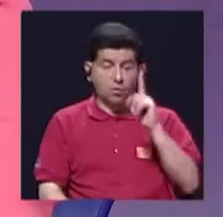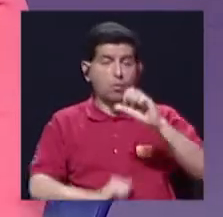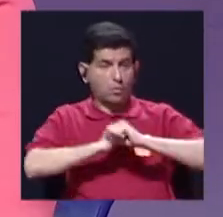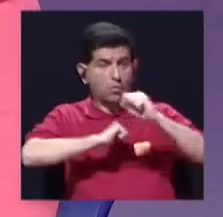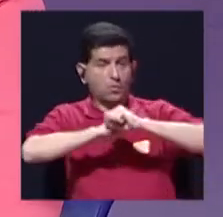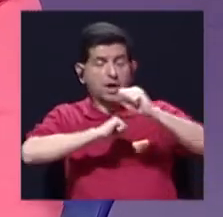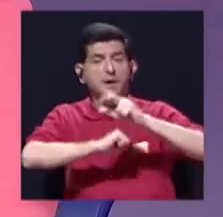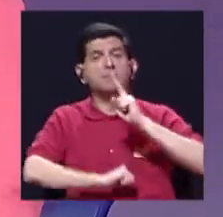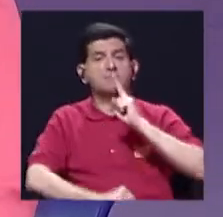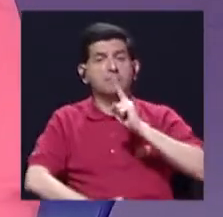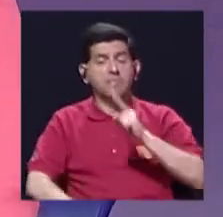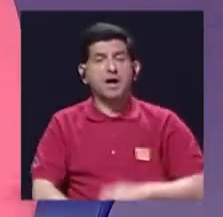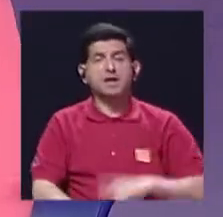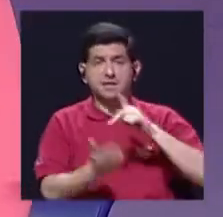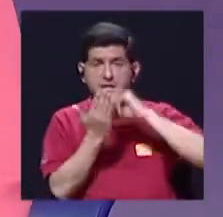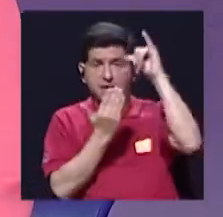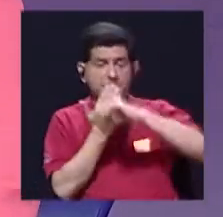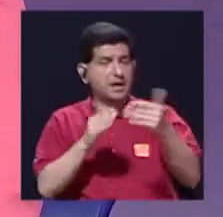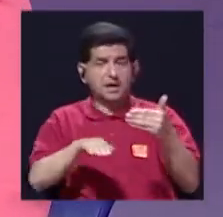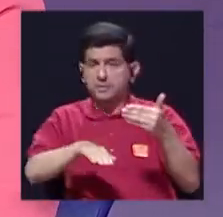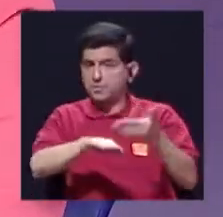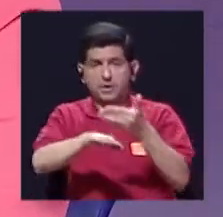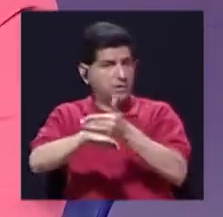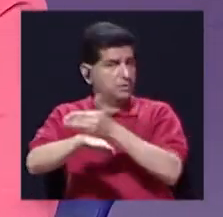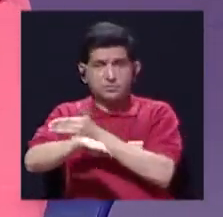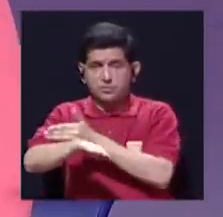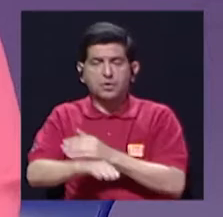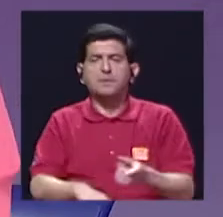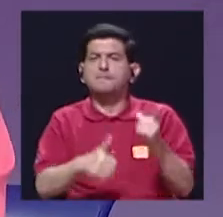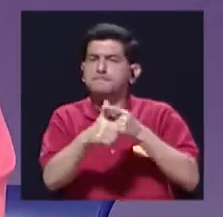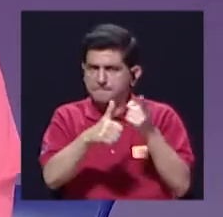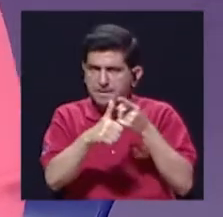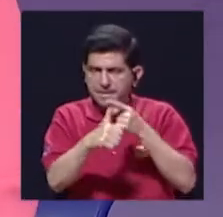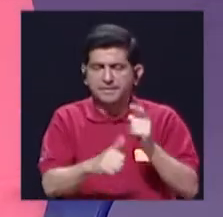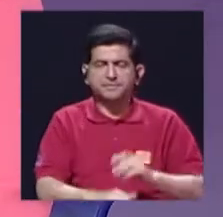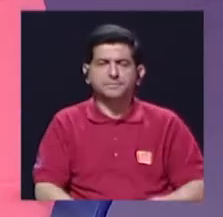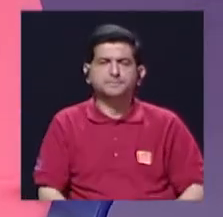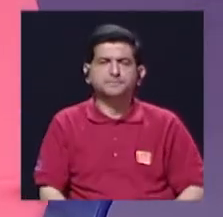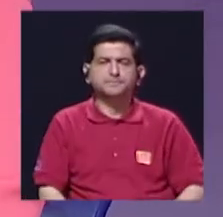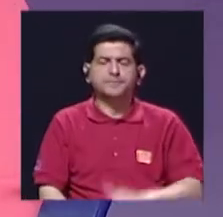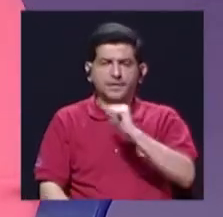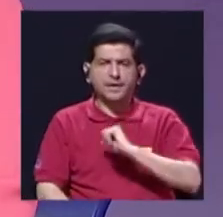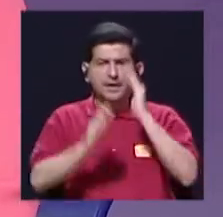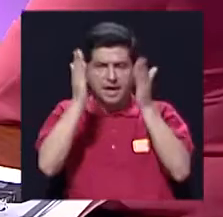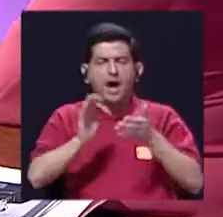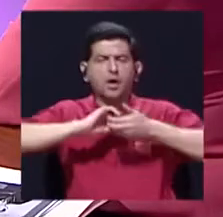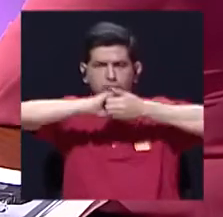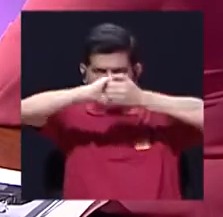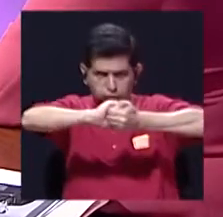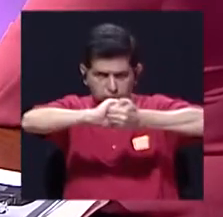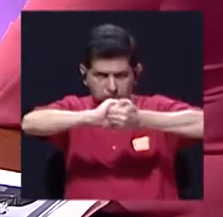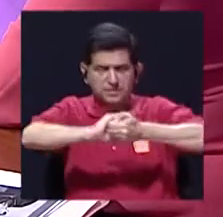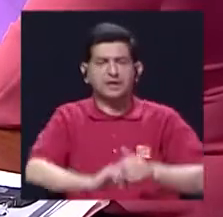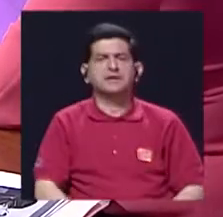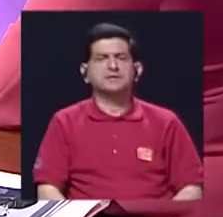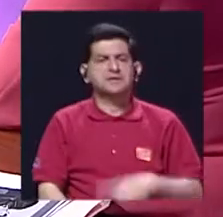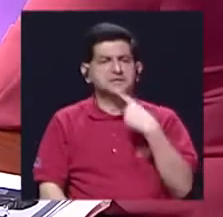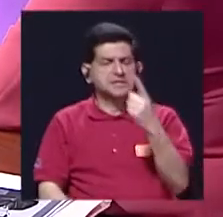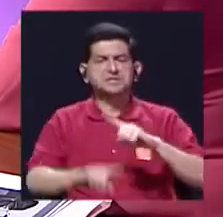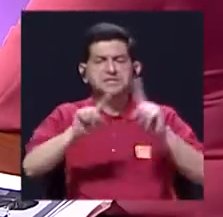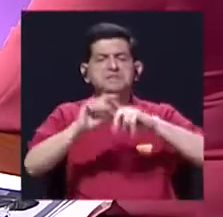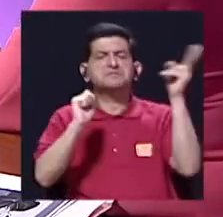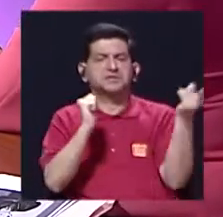campaña real para que el proyecto no avance. En primer lugar, las autoridades cooperativas han dicho en